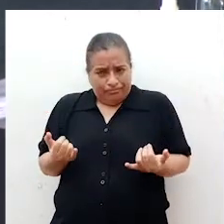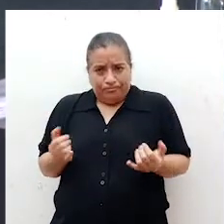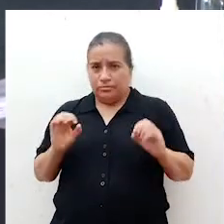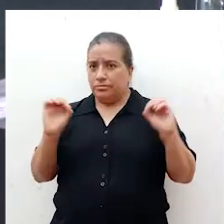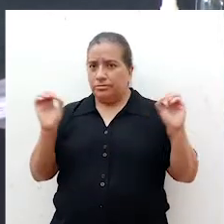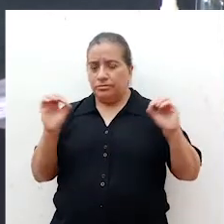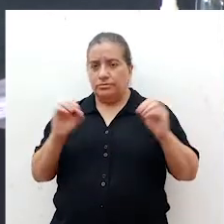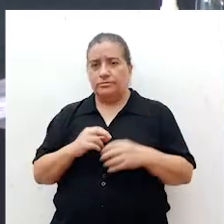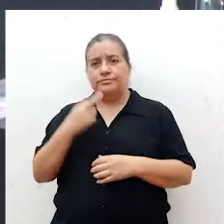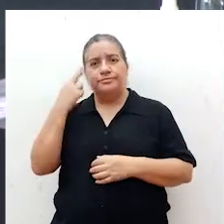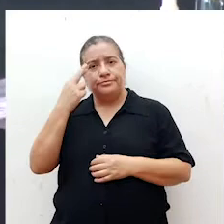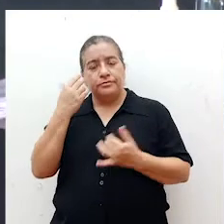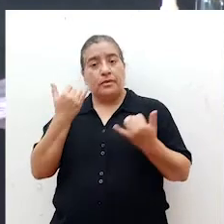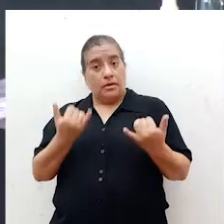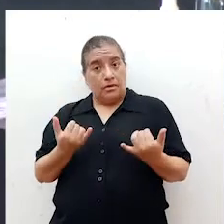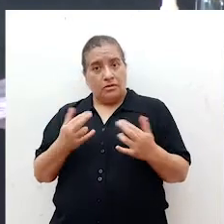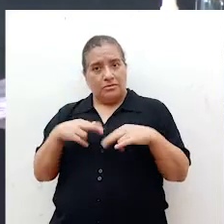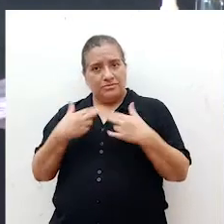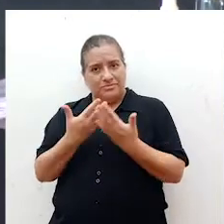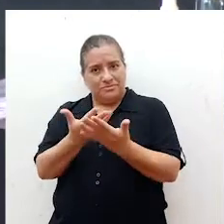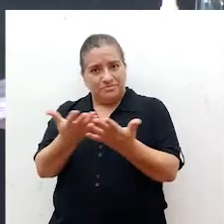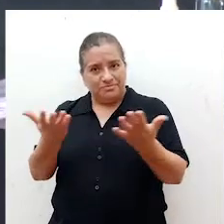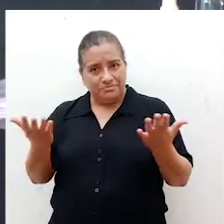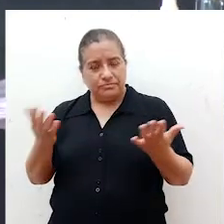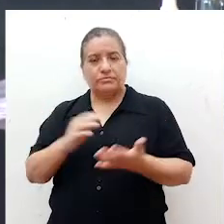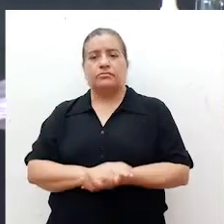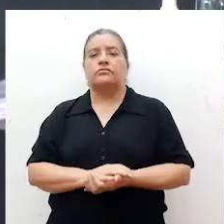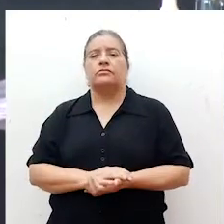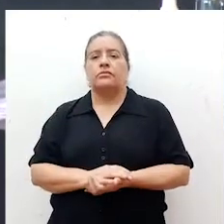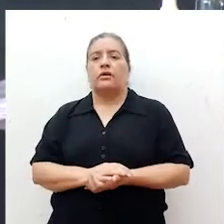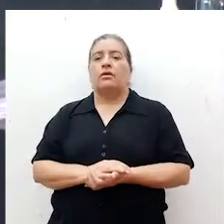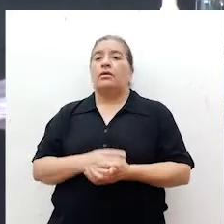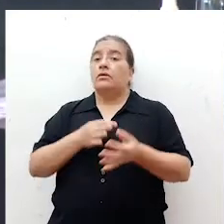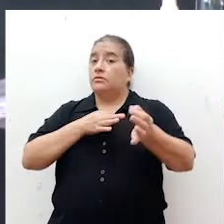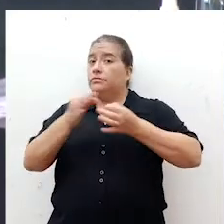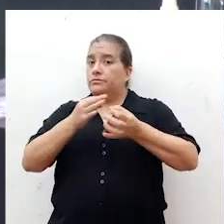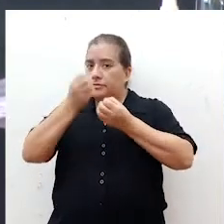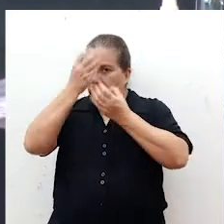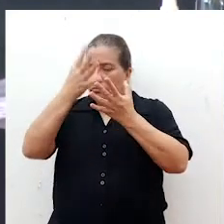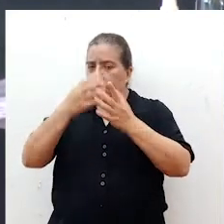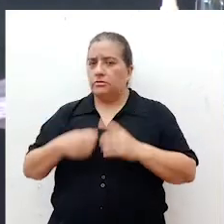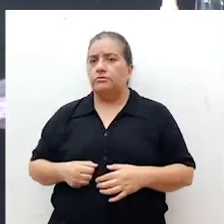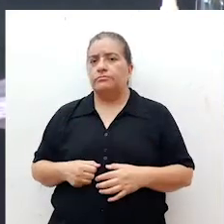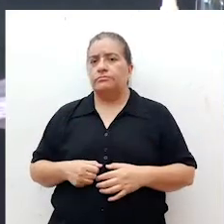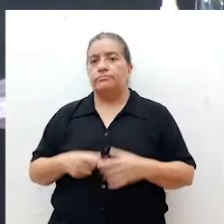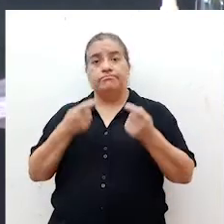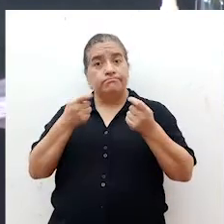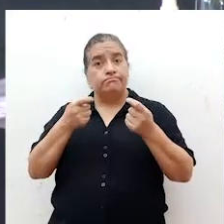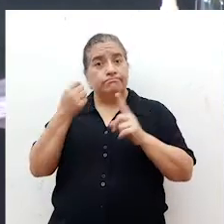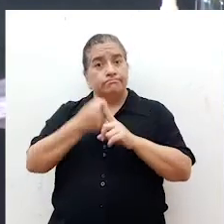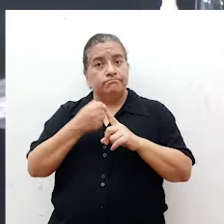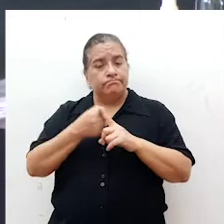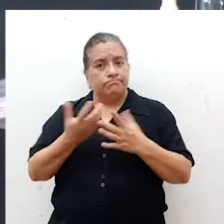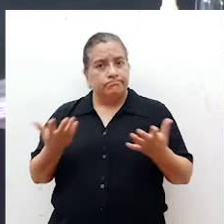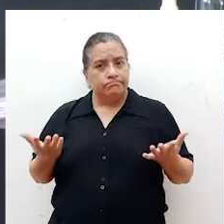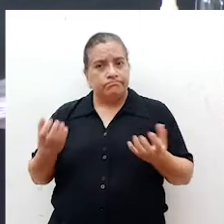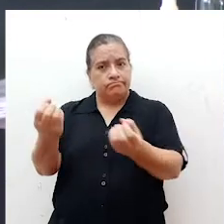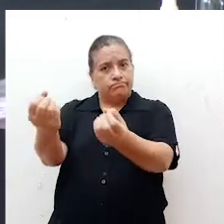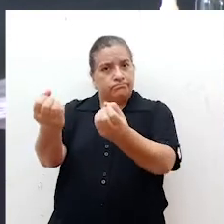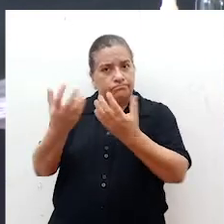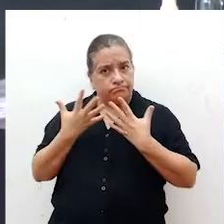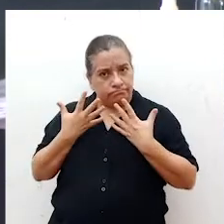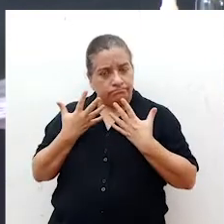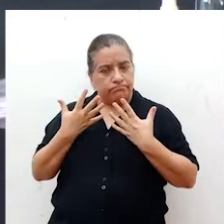no tiene vacuna. Por eso estamos aquí porque vamos a rendir cuentas y